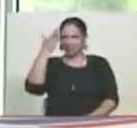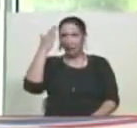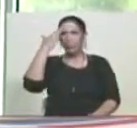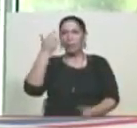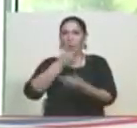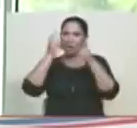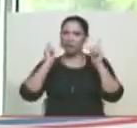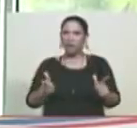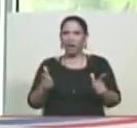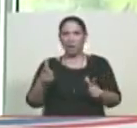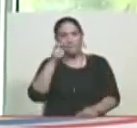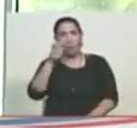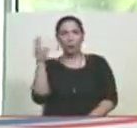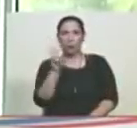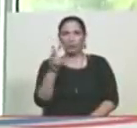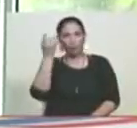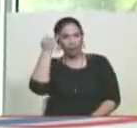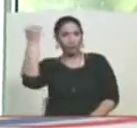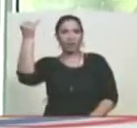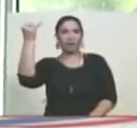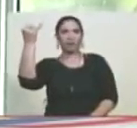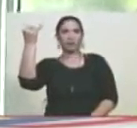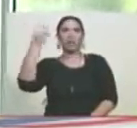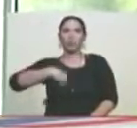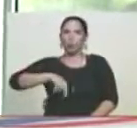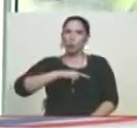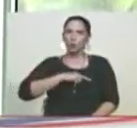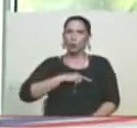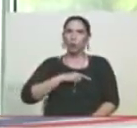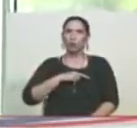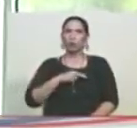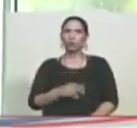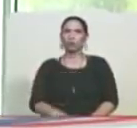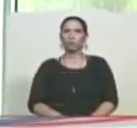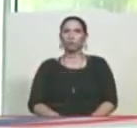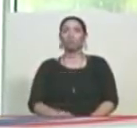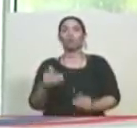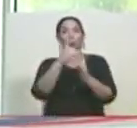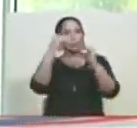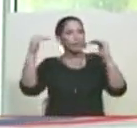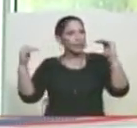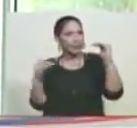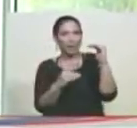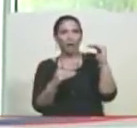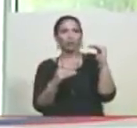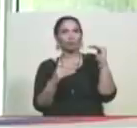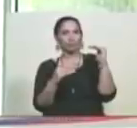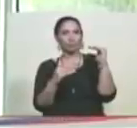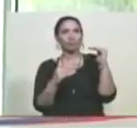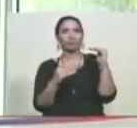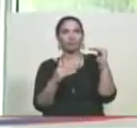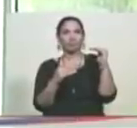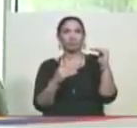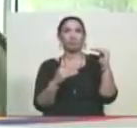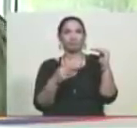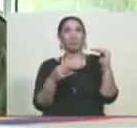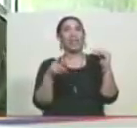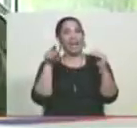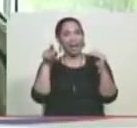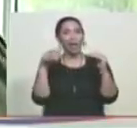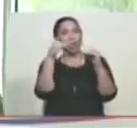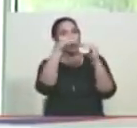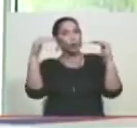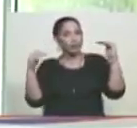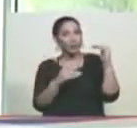pueblo venezolano es inteligente. Nos catalogaron mal, señor, nos subestimaron, señor comandante. Nos subestimaron y el